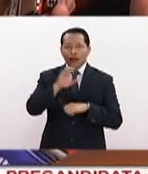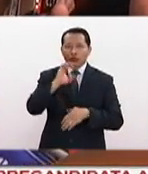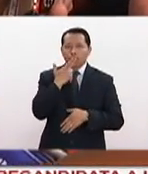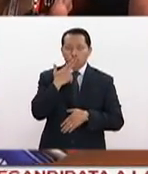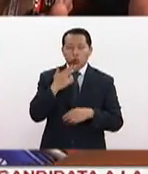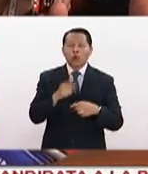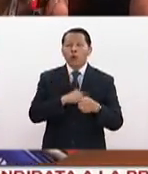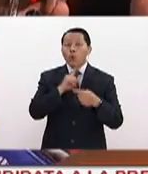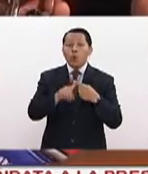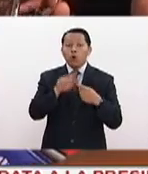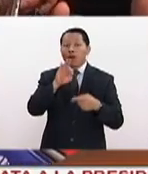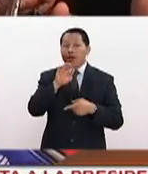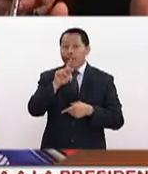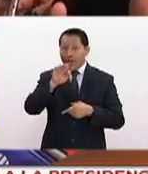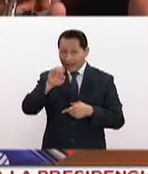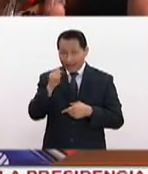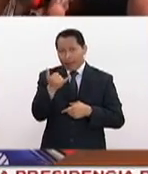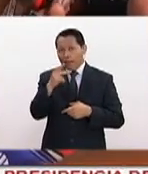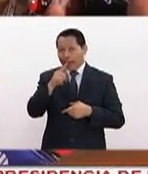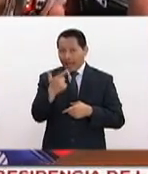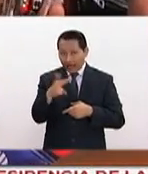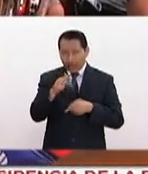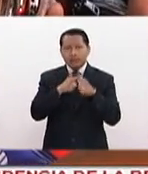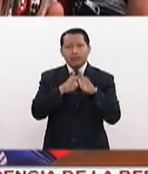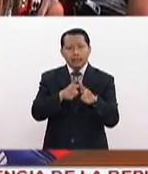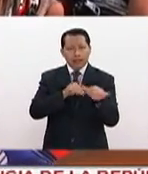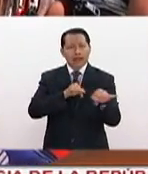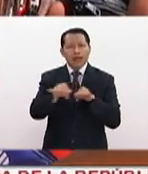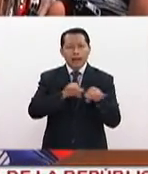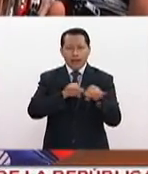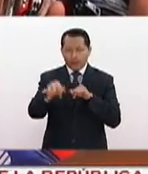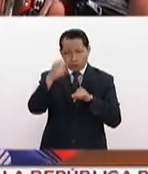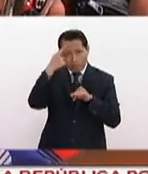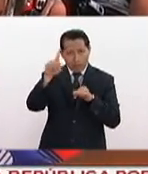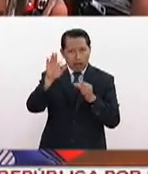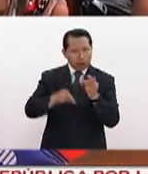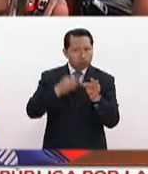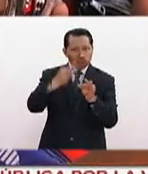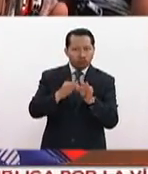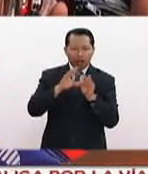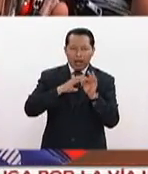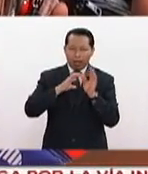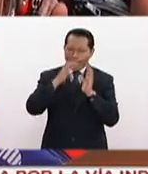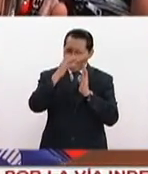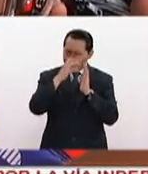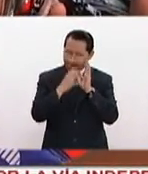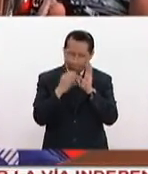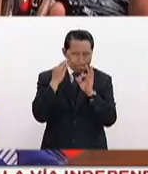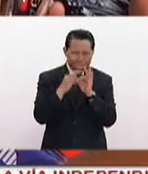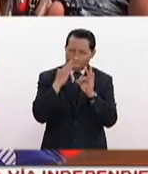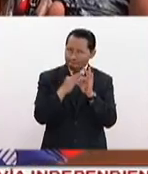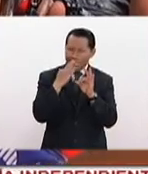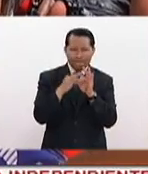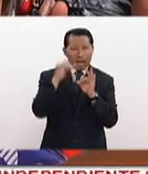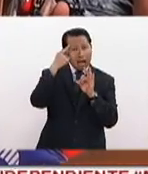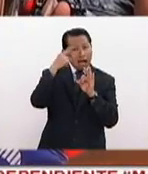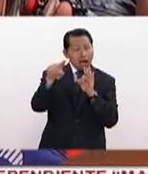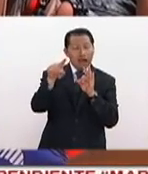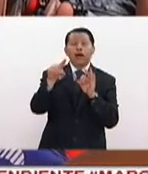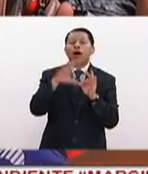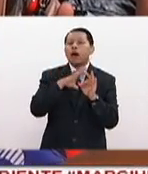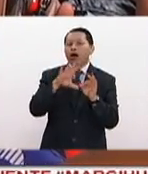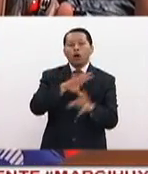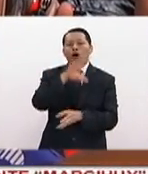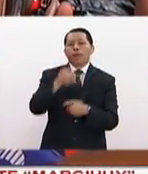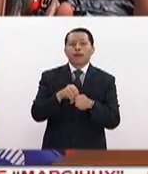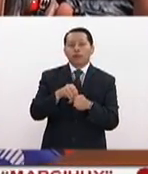Chihuahua, 1 por la FEPADE de la PGR. Seguimos trabajando en concluir las formalidades para la presentación del